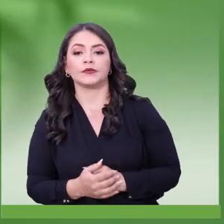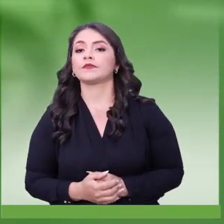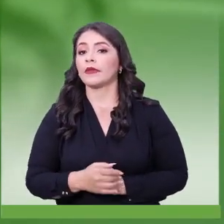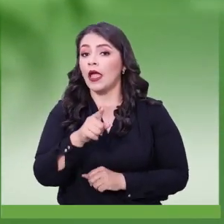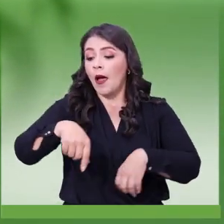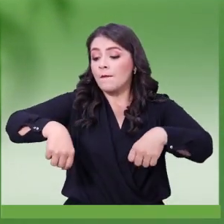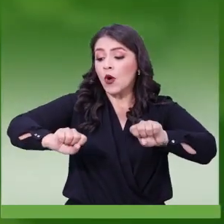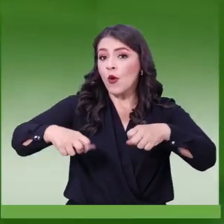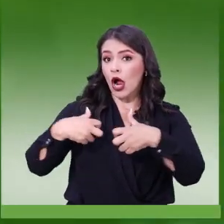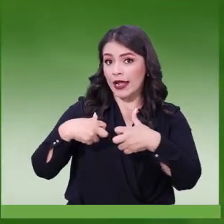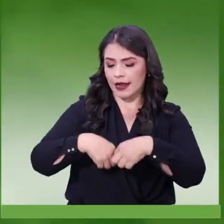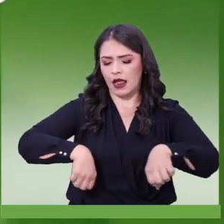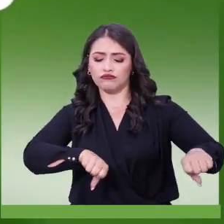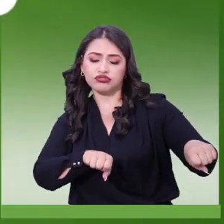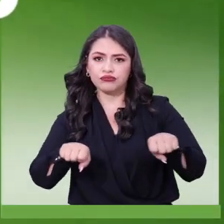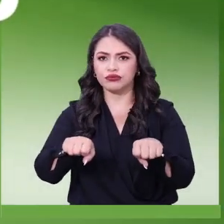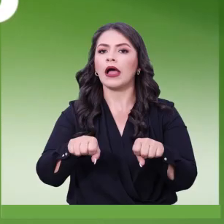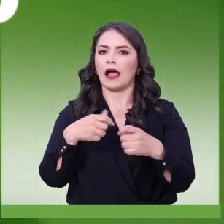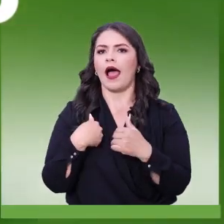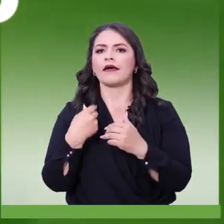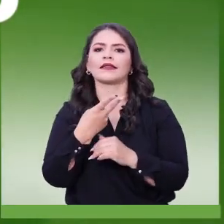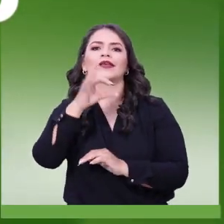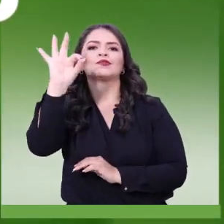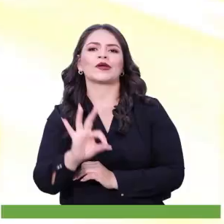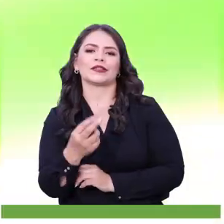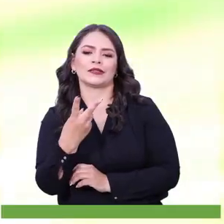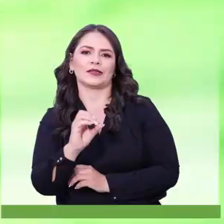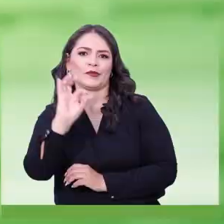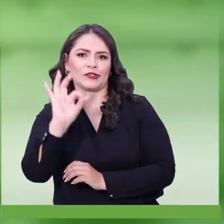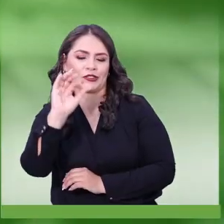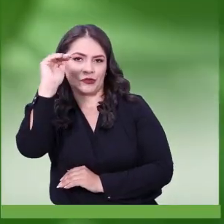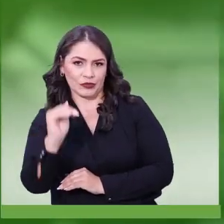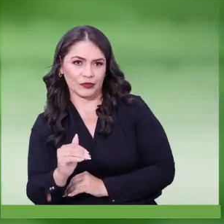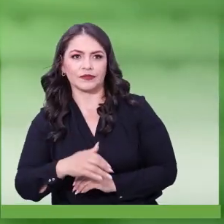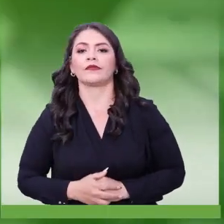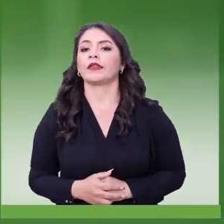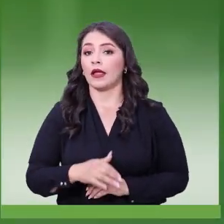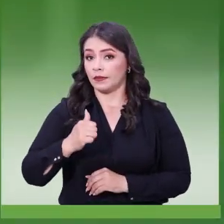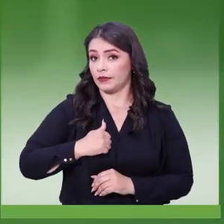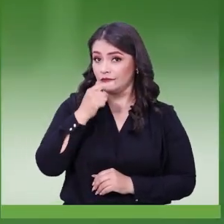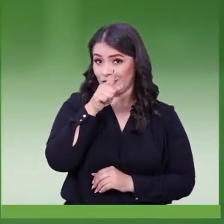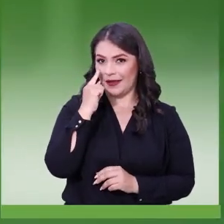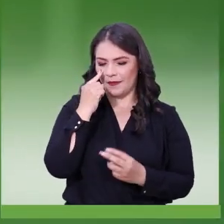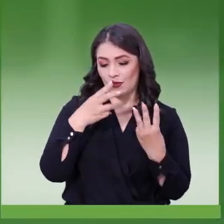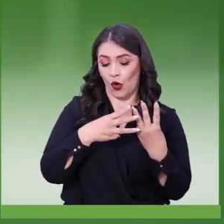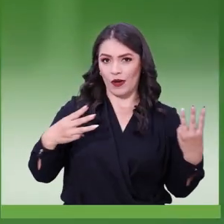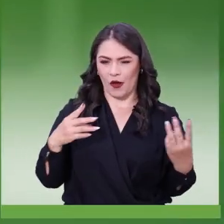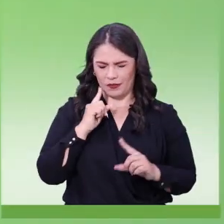de descuento. Si tu moto es eléctrica, el descuento es del 20%. Aprovecha e ingresa ya a